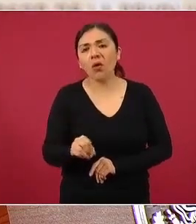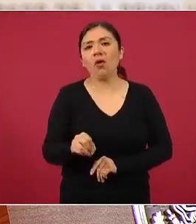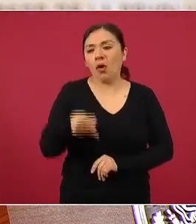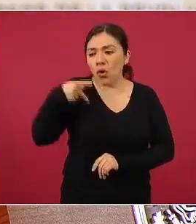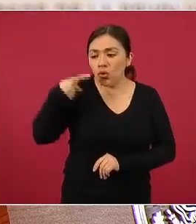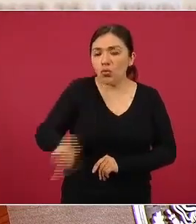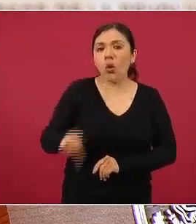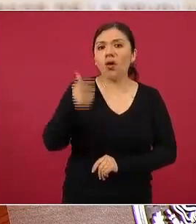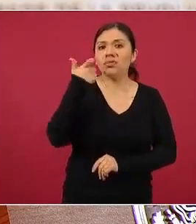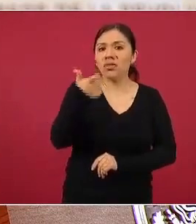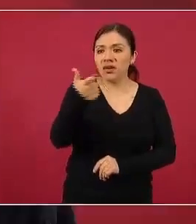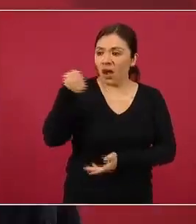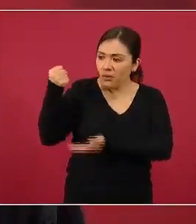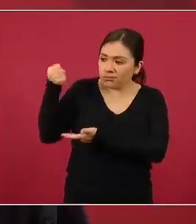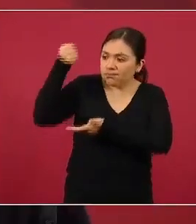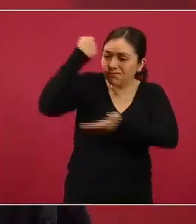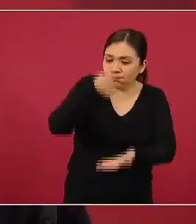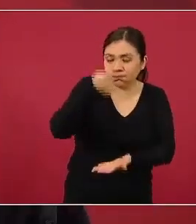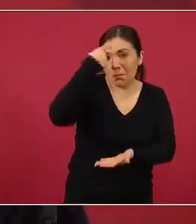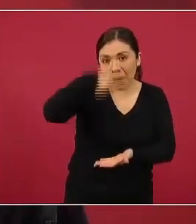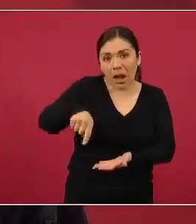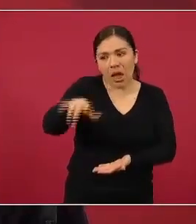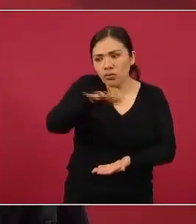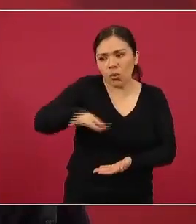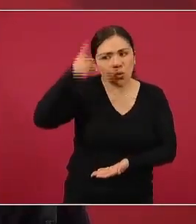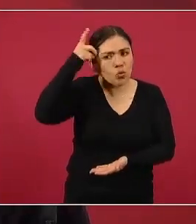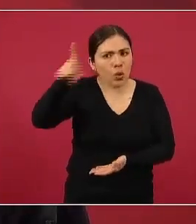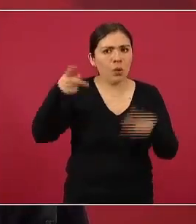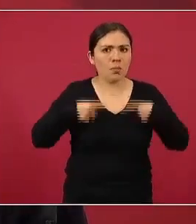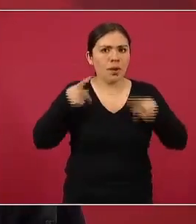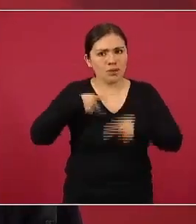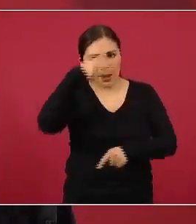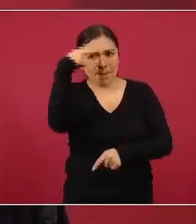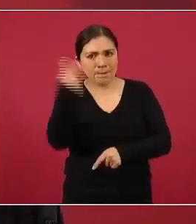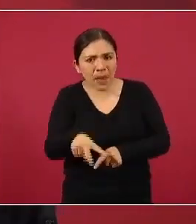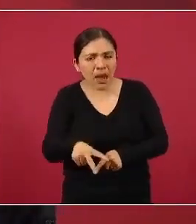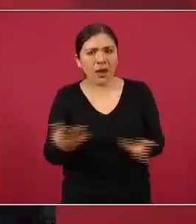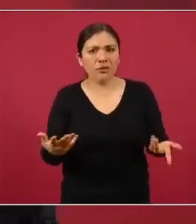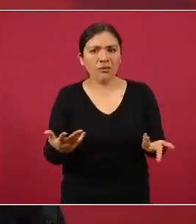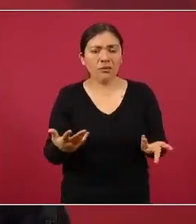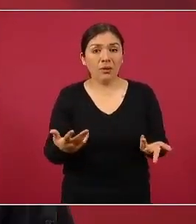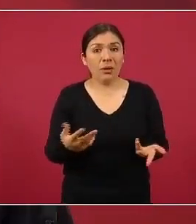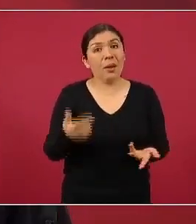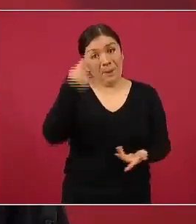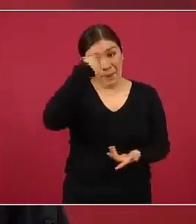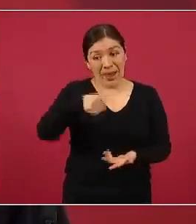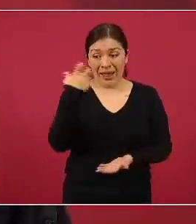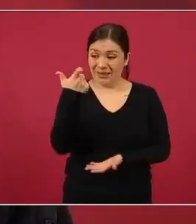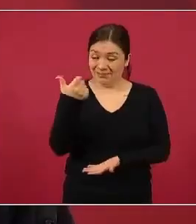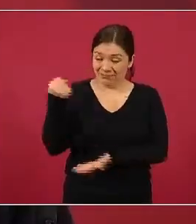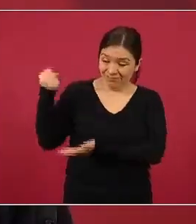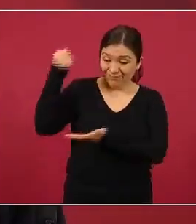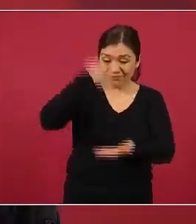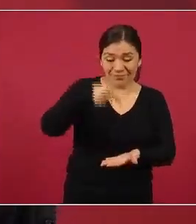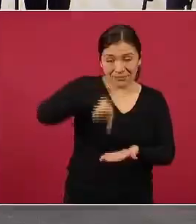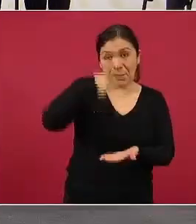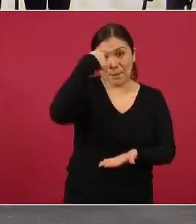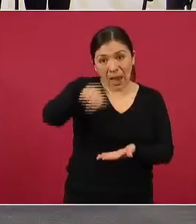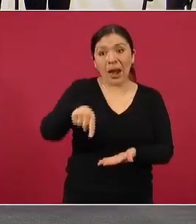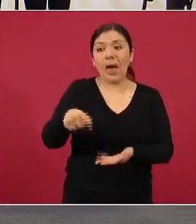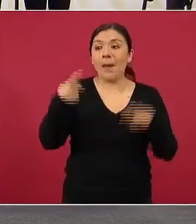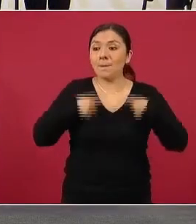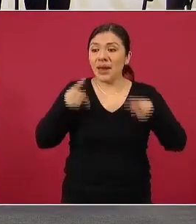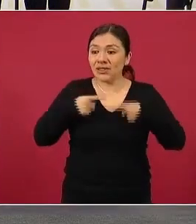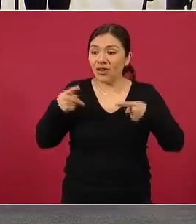dinero del presupuesto que es de todos los mexicanos, que en vez de usarse para sacar de